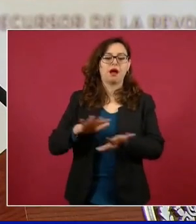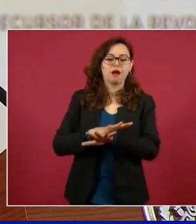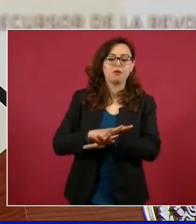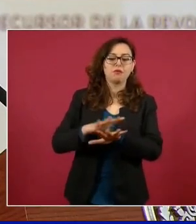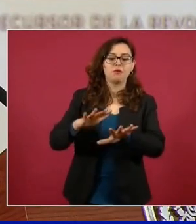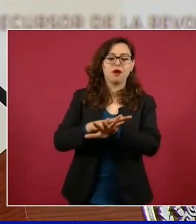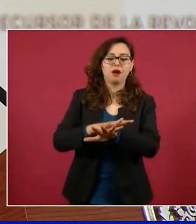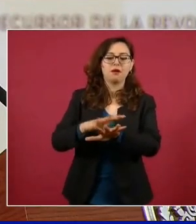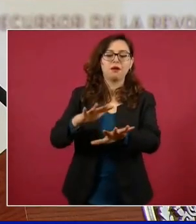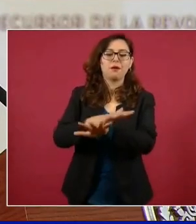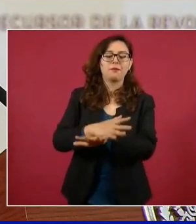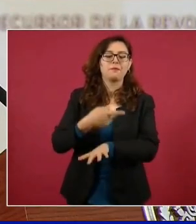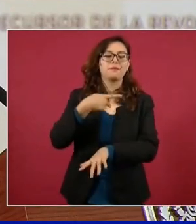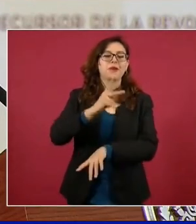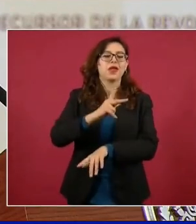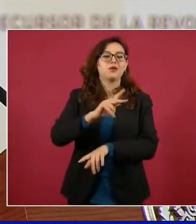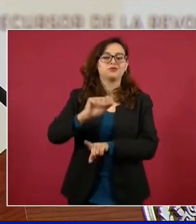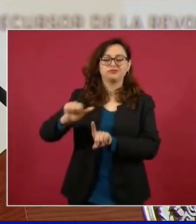del PRI,